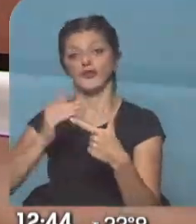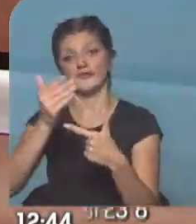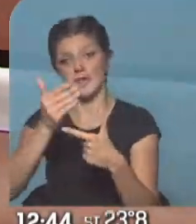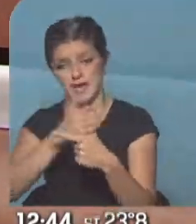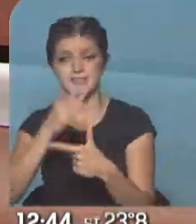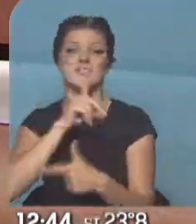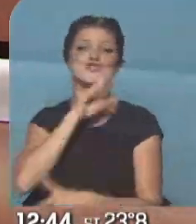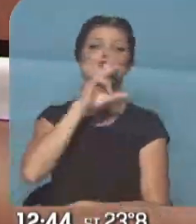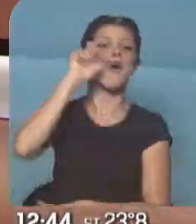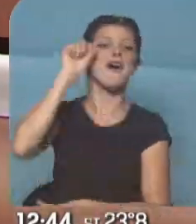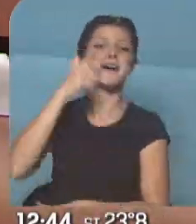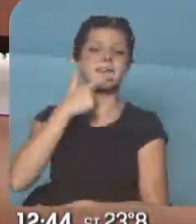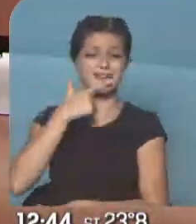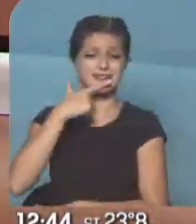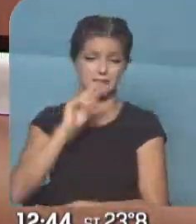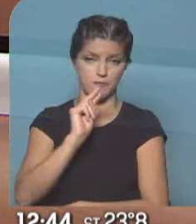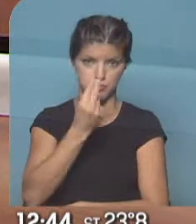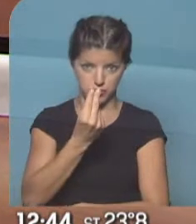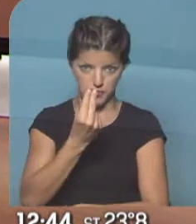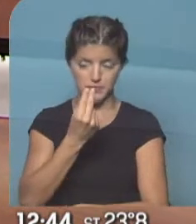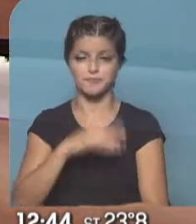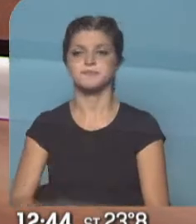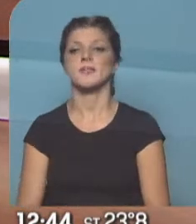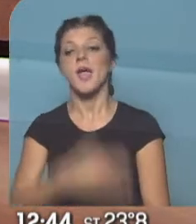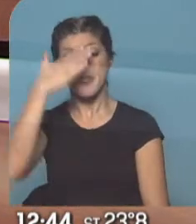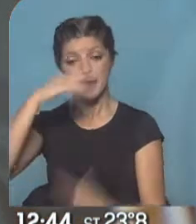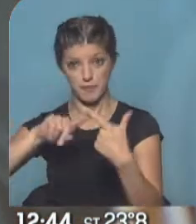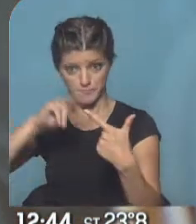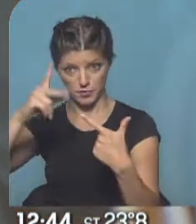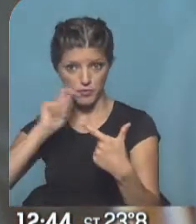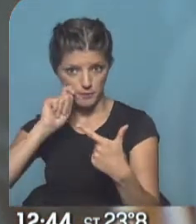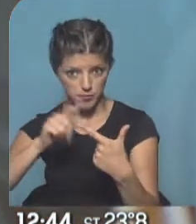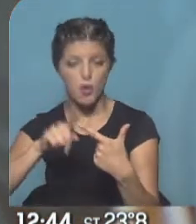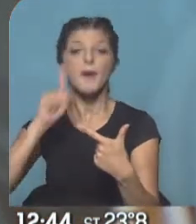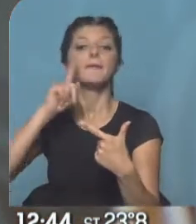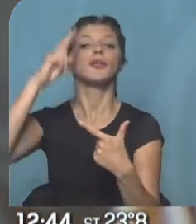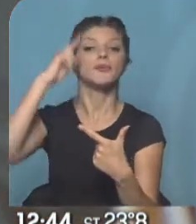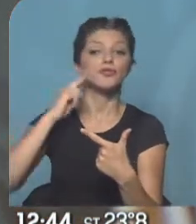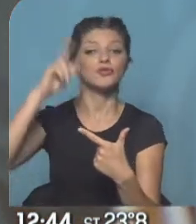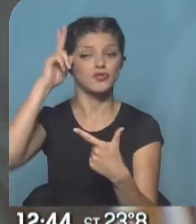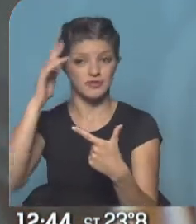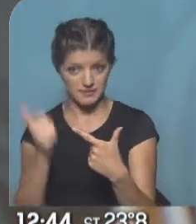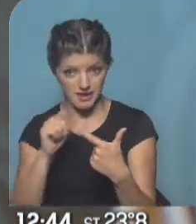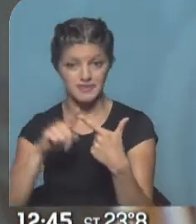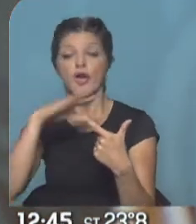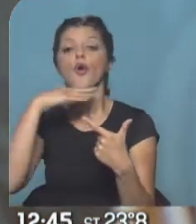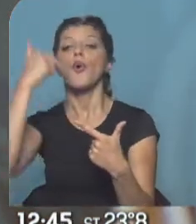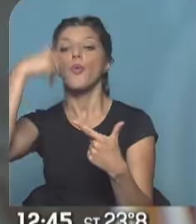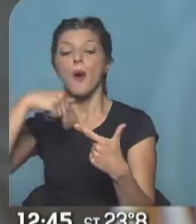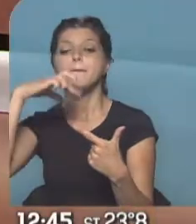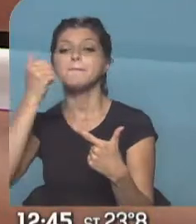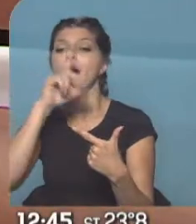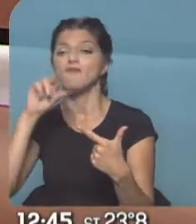Camilo Torres, inspirador de la Teología de la Liberación. La segunda, Capicúa, 1986, Juan Pablo II.